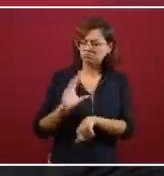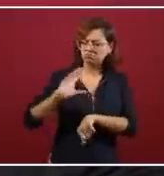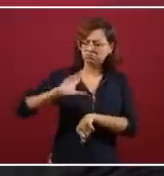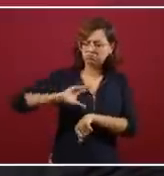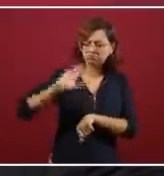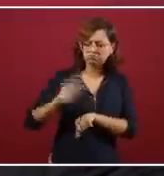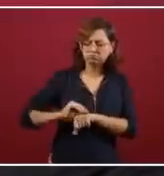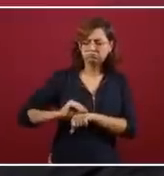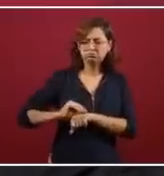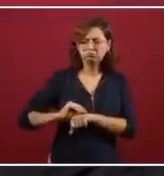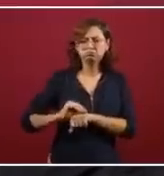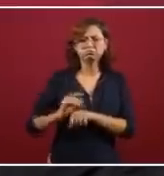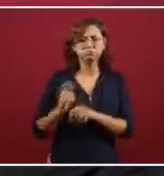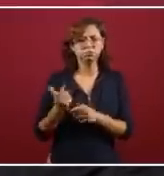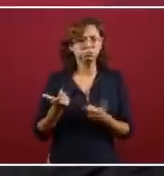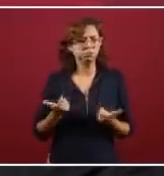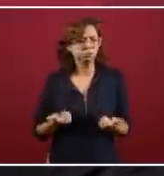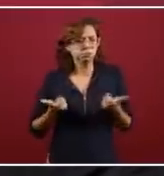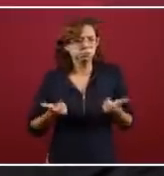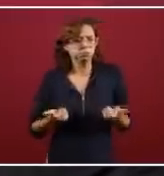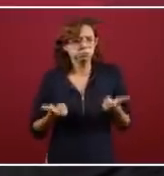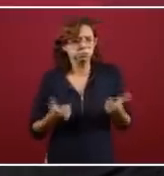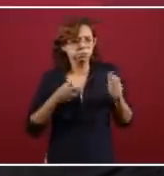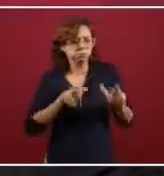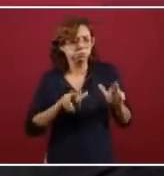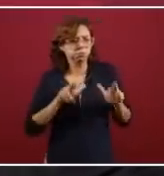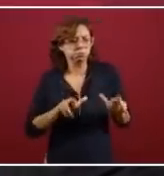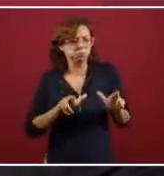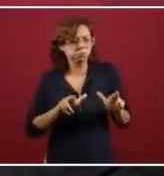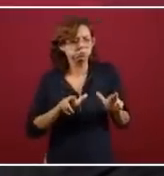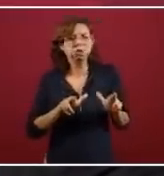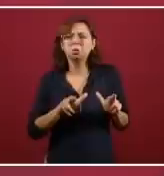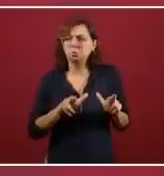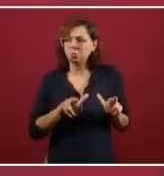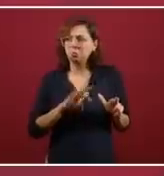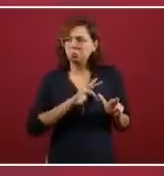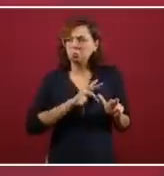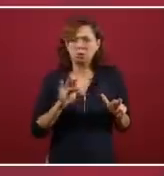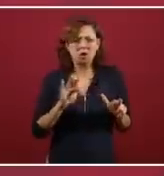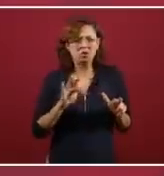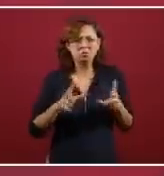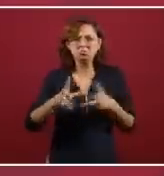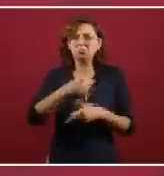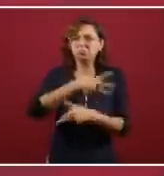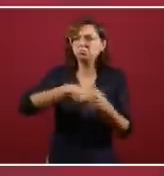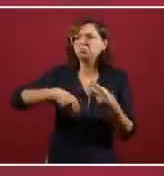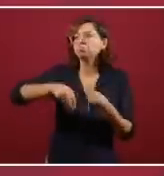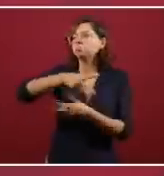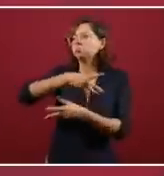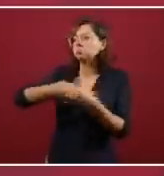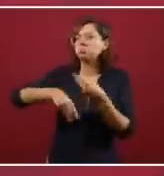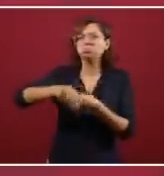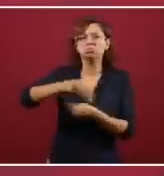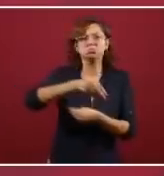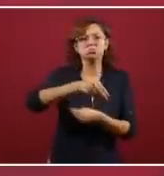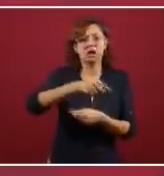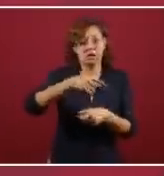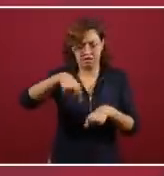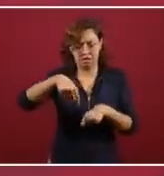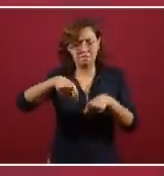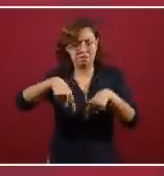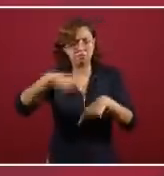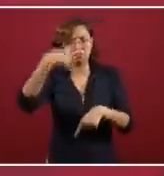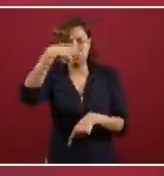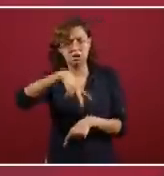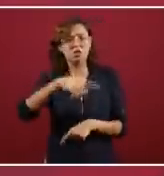actividad un capital y al final lo distribuyo. Eso lo han hecho empresarios también en México,